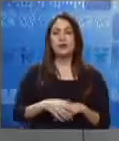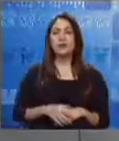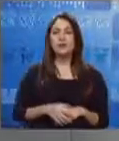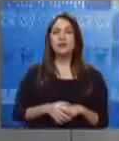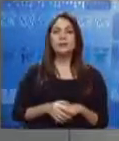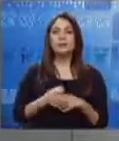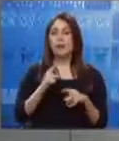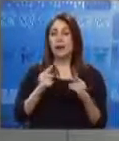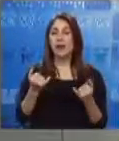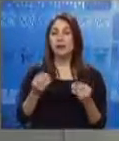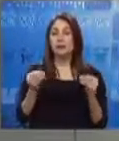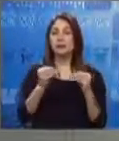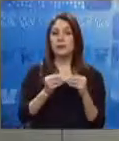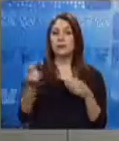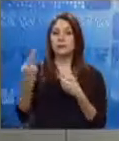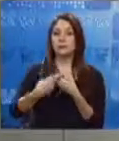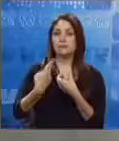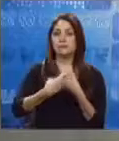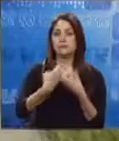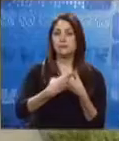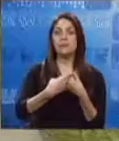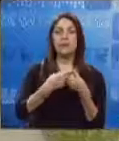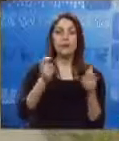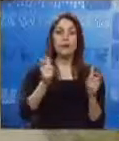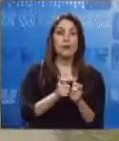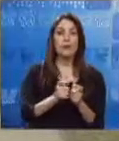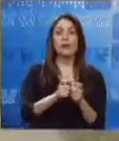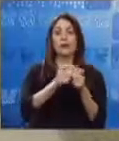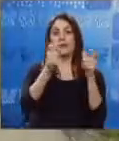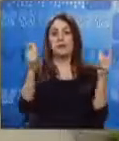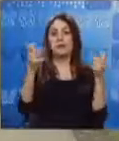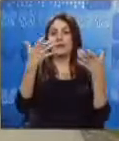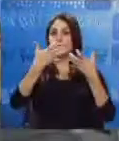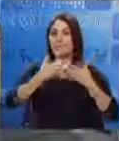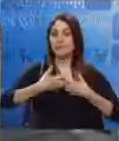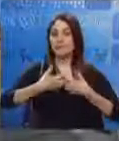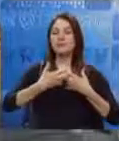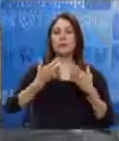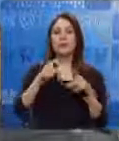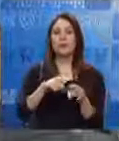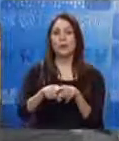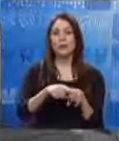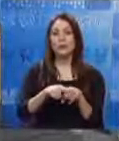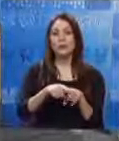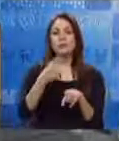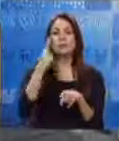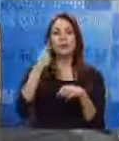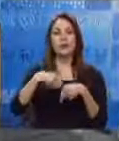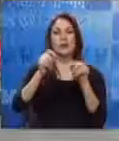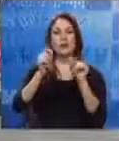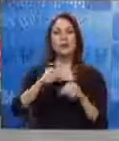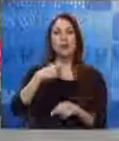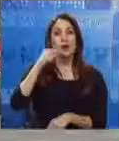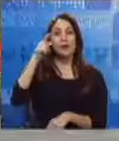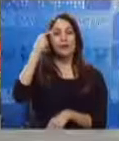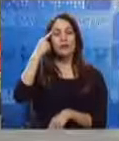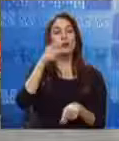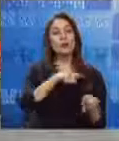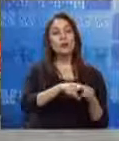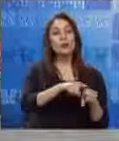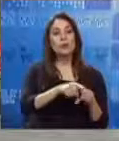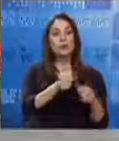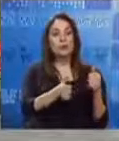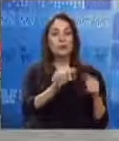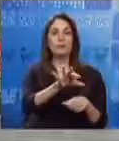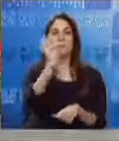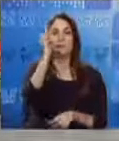proyecto, se amplía la participación de las pequeñas y medianas empresas en los concursos de contratación pública y permite que el